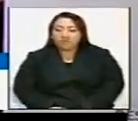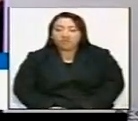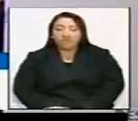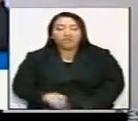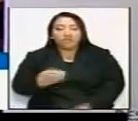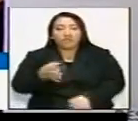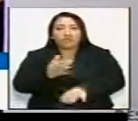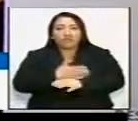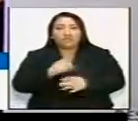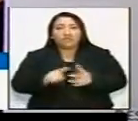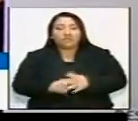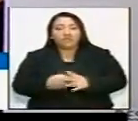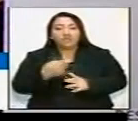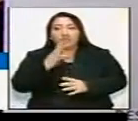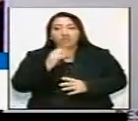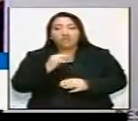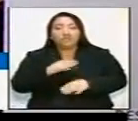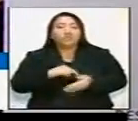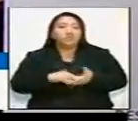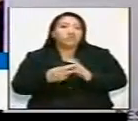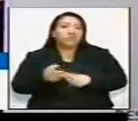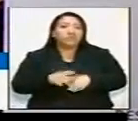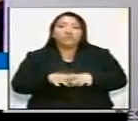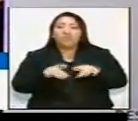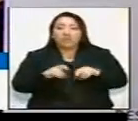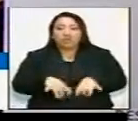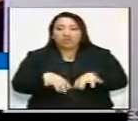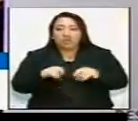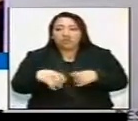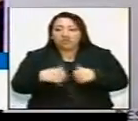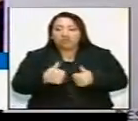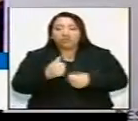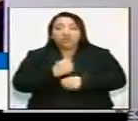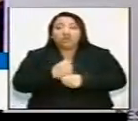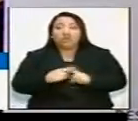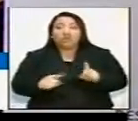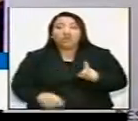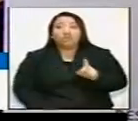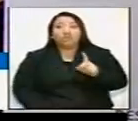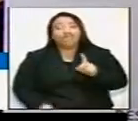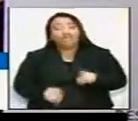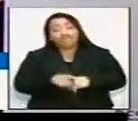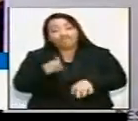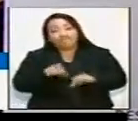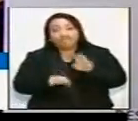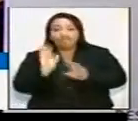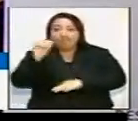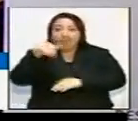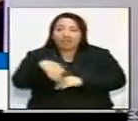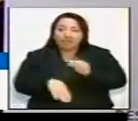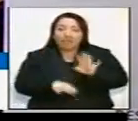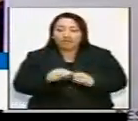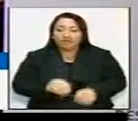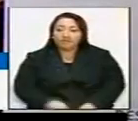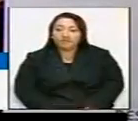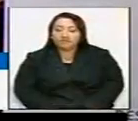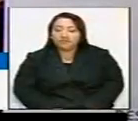inicio, yo estoy hablando de Australia. Bueno, hemos tenido éxitos, pero también hemos